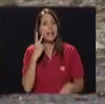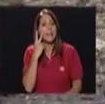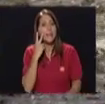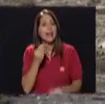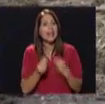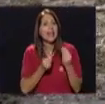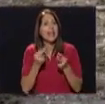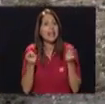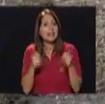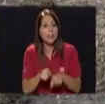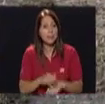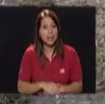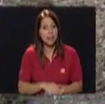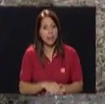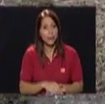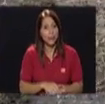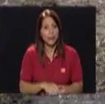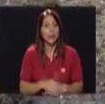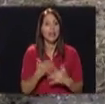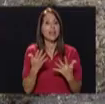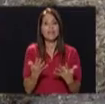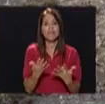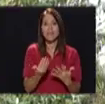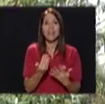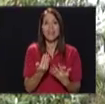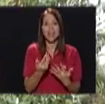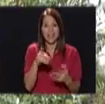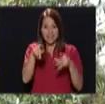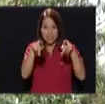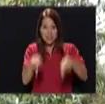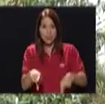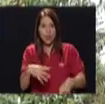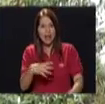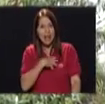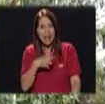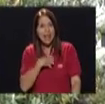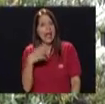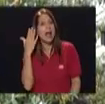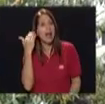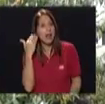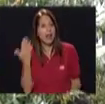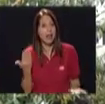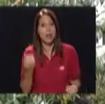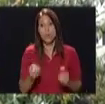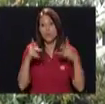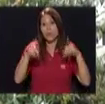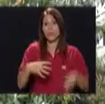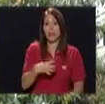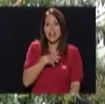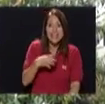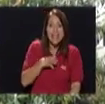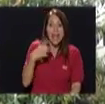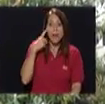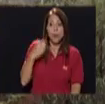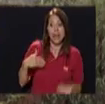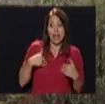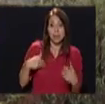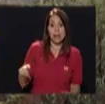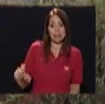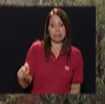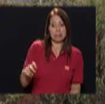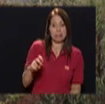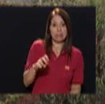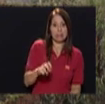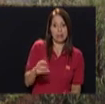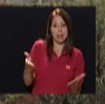con la gente y ver exactamente, determinar qué es lo que está pasando, ¿verdad? En qué es específicamente lo que tiene la queja